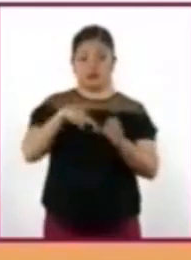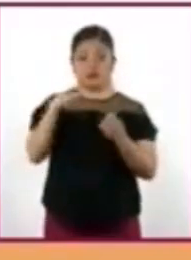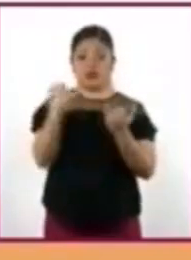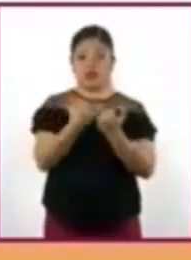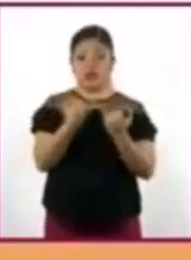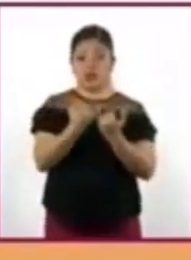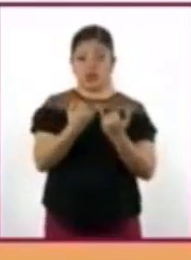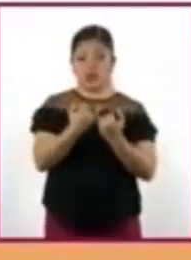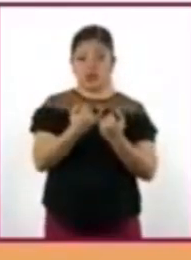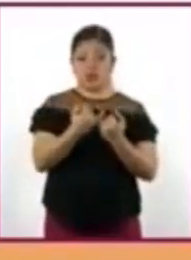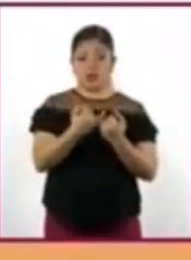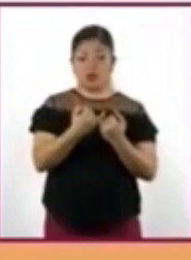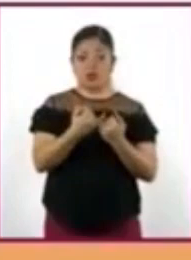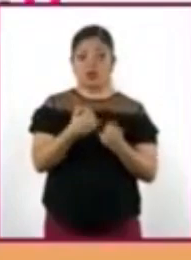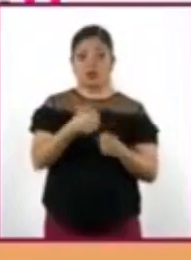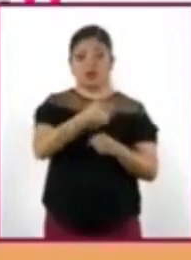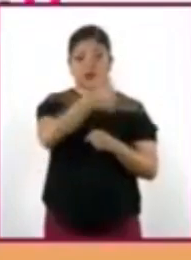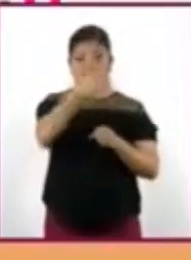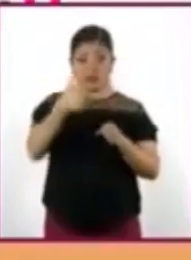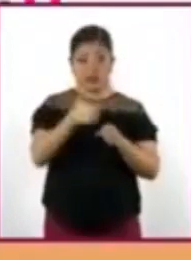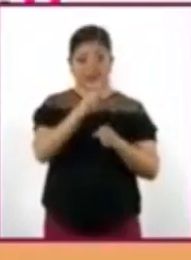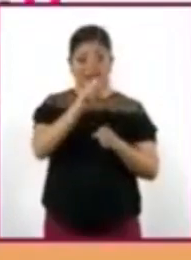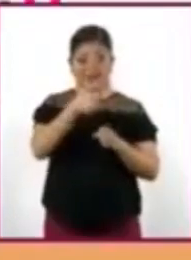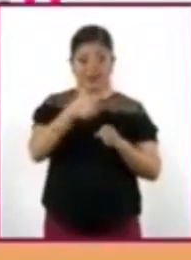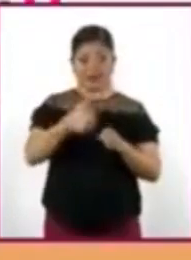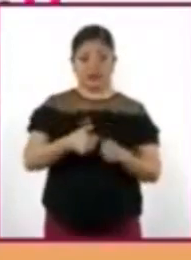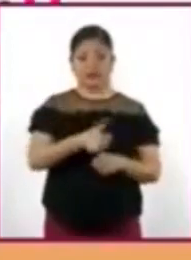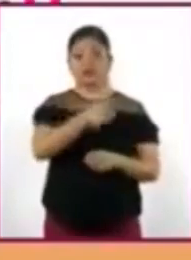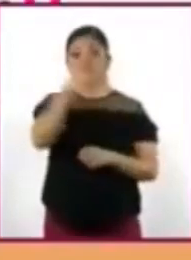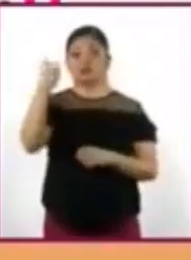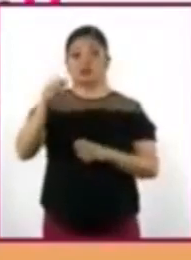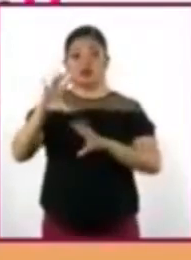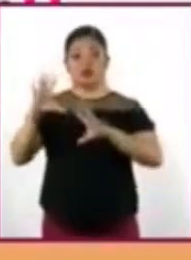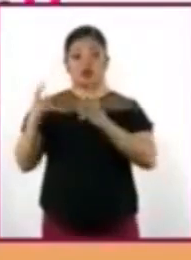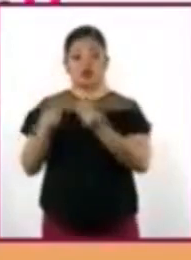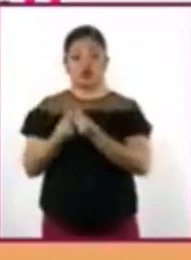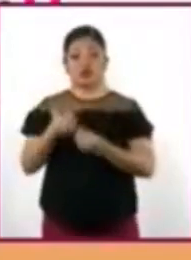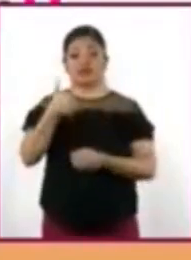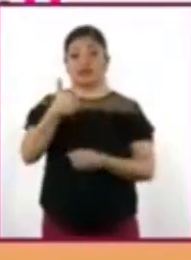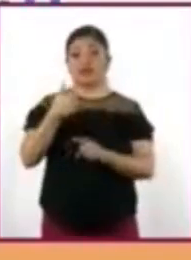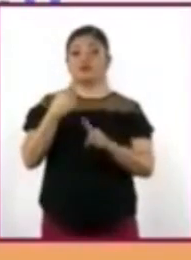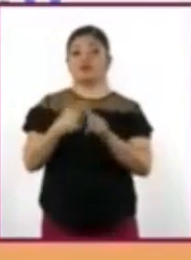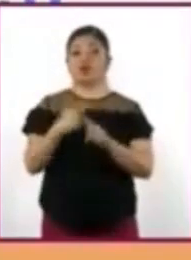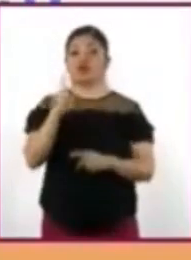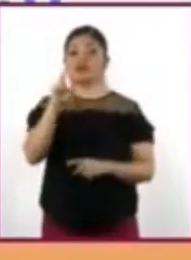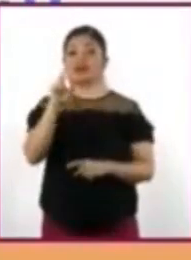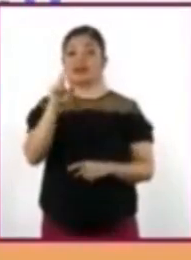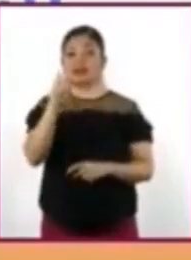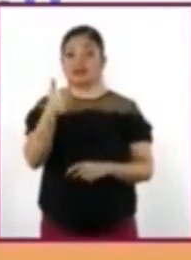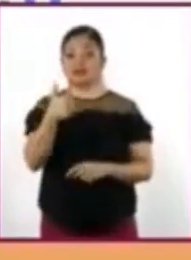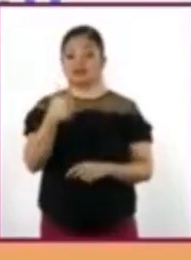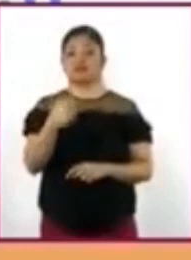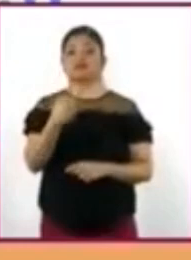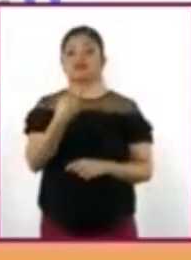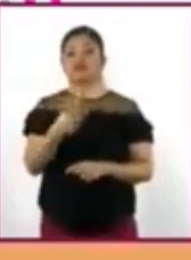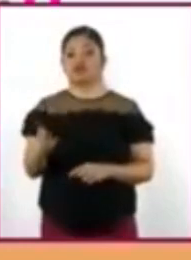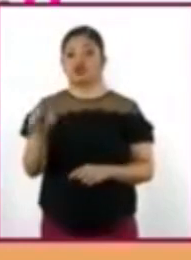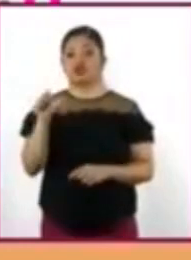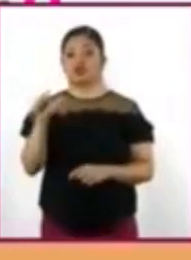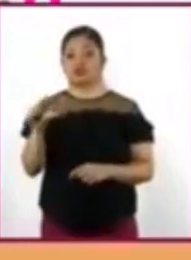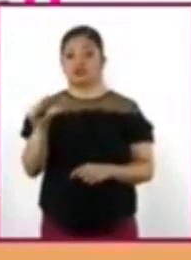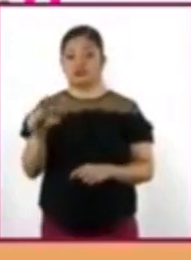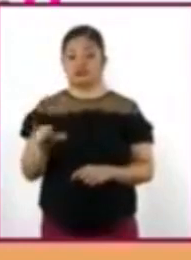al tercer término. Entonces, en total hay 6 por 36, que es igual a